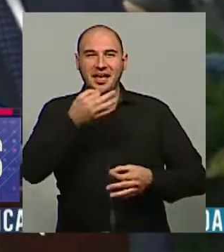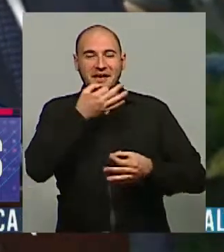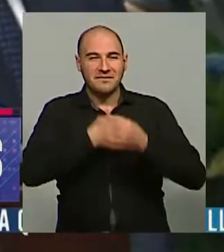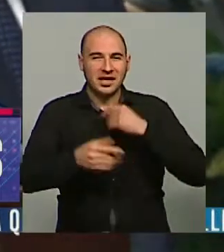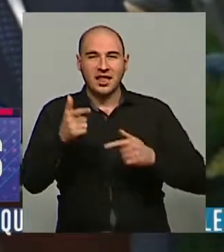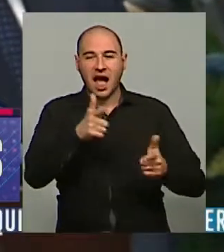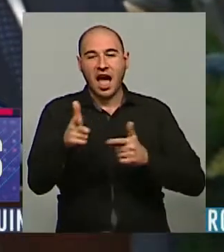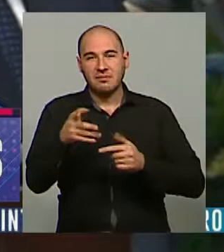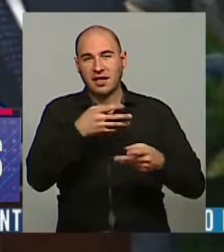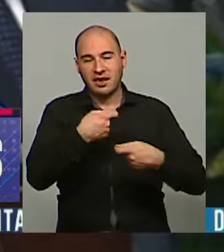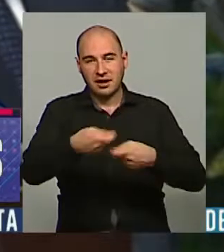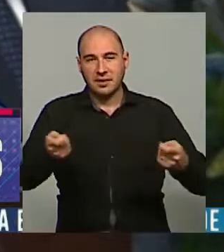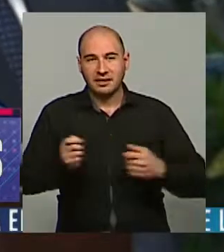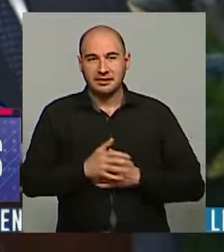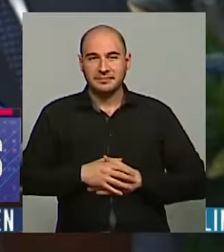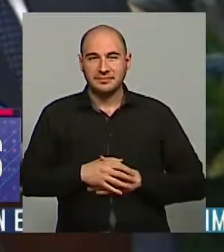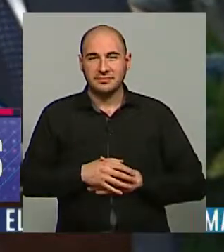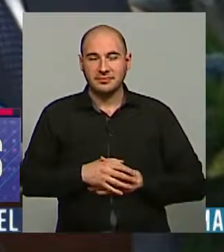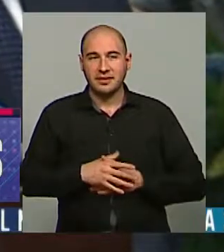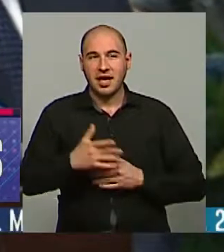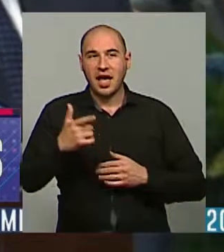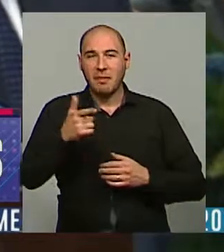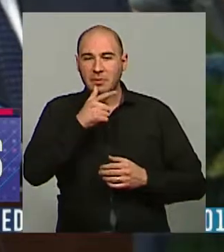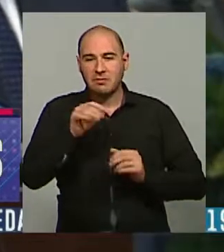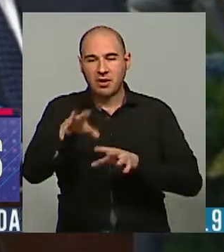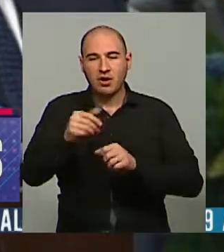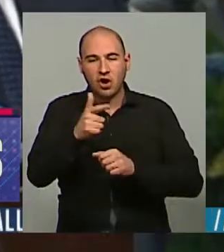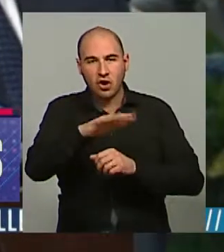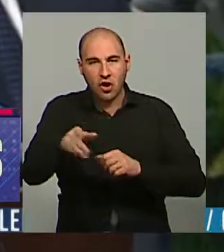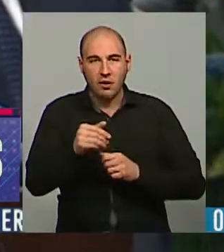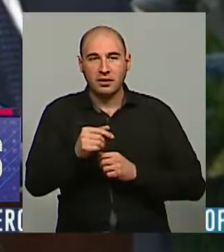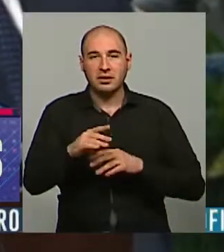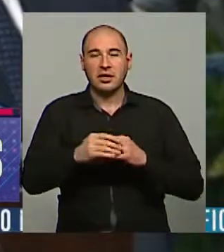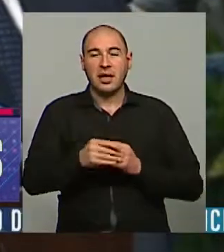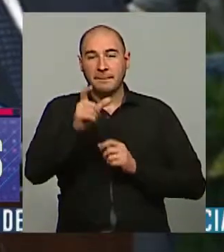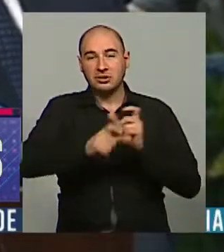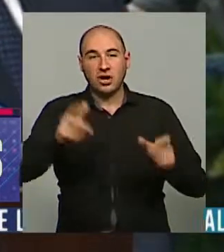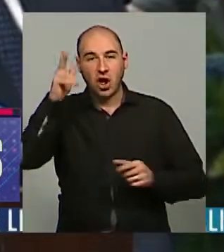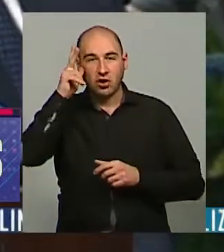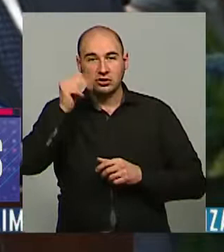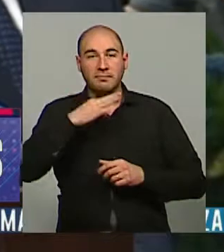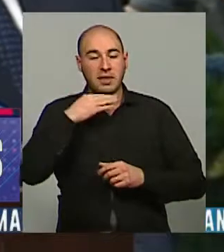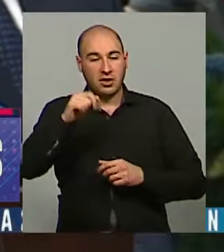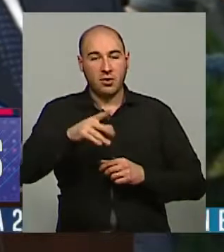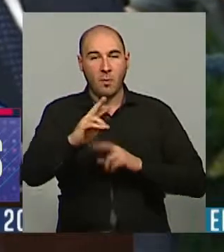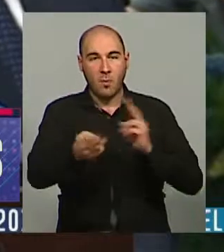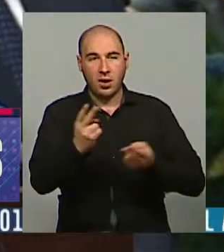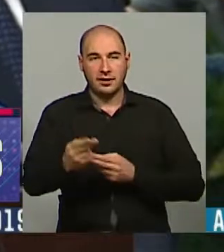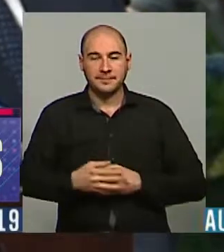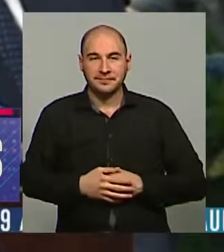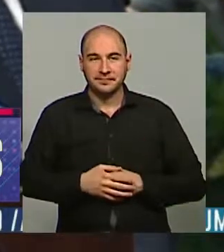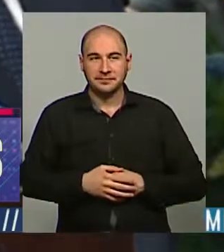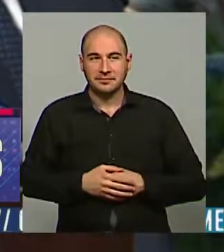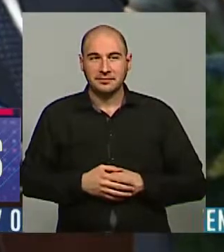de armas, como el arma de asalto que cegó la vida de los 8 mexicanas y mexicanos,